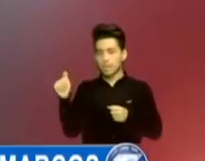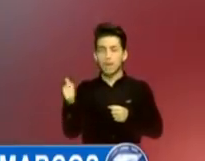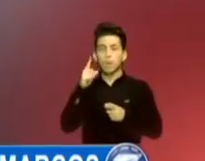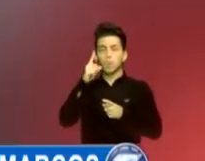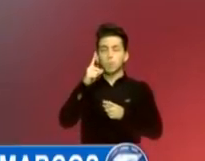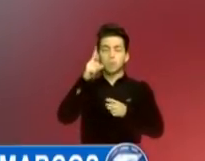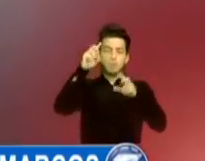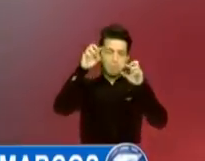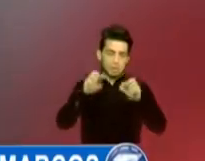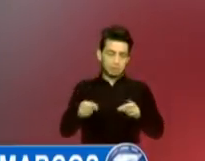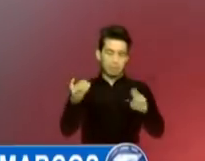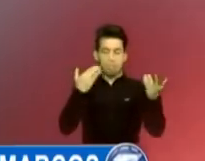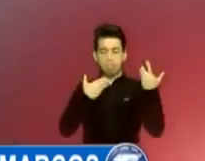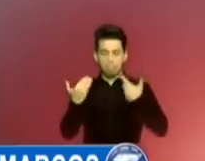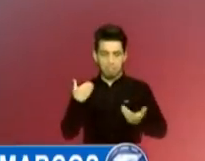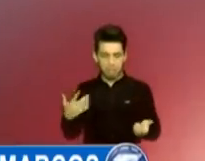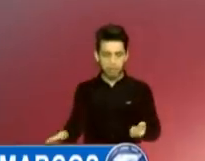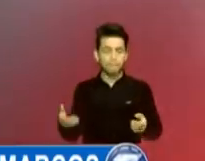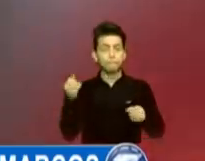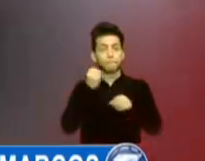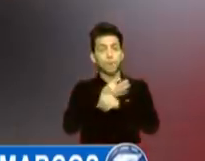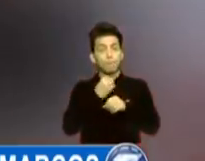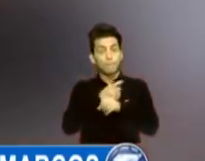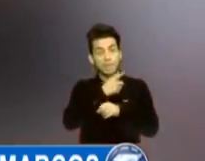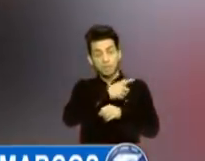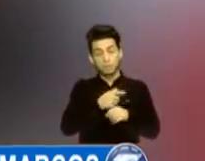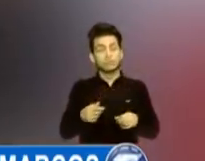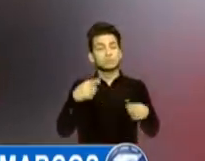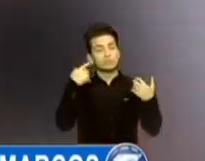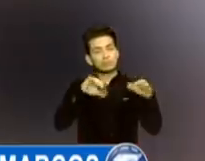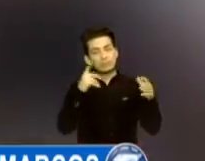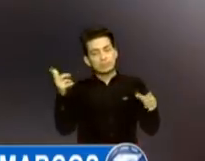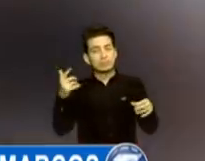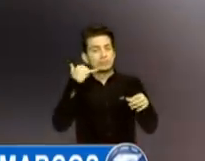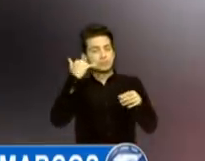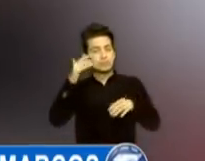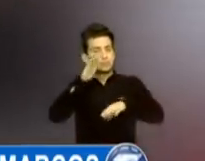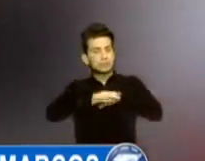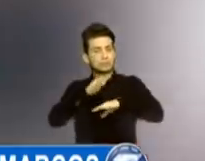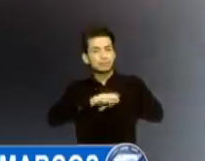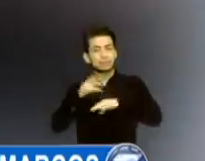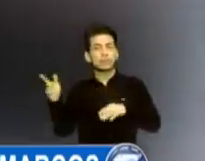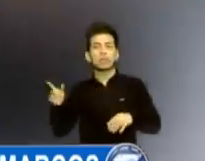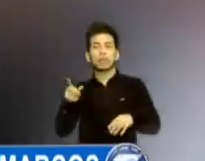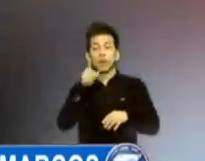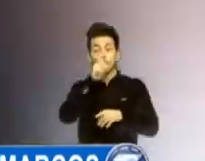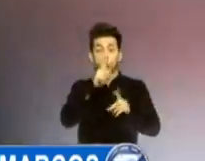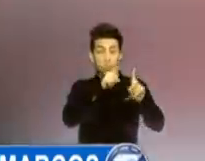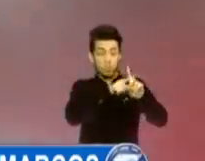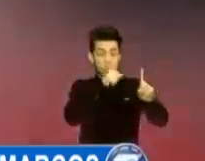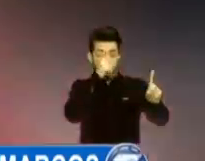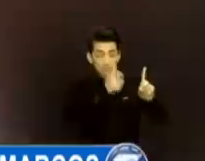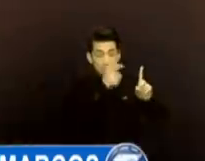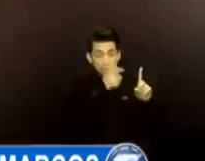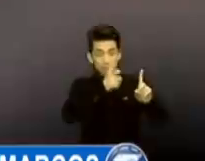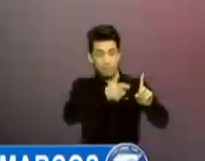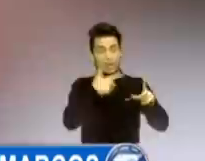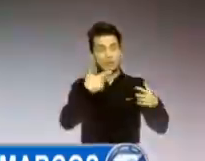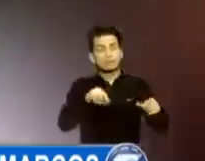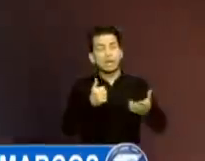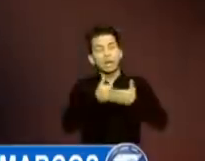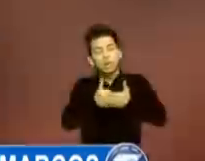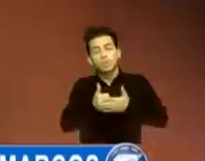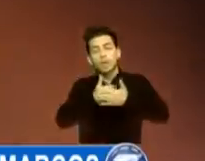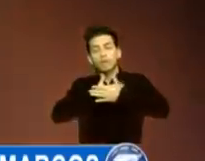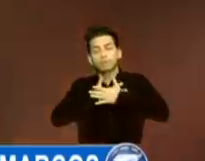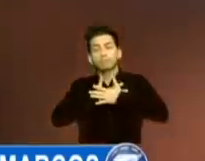Elementos de bomberos voluntarios de Ayutla reportaron que a la víctima de los disparos le brindaron los primeros auxilios y luego